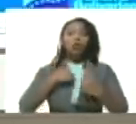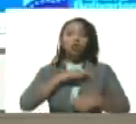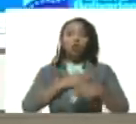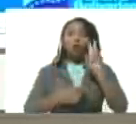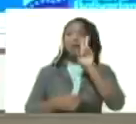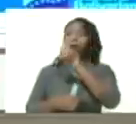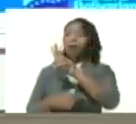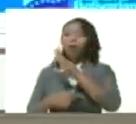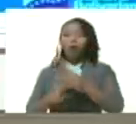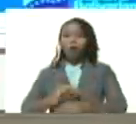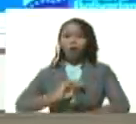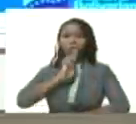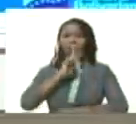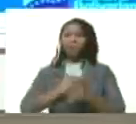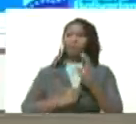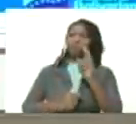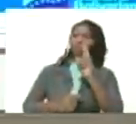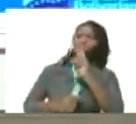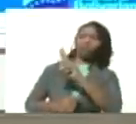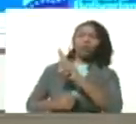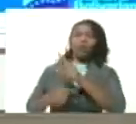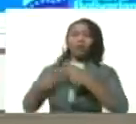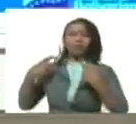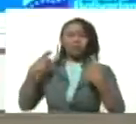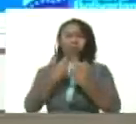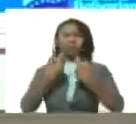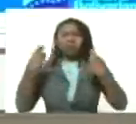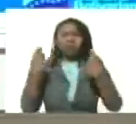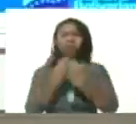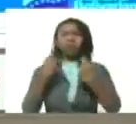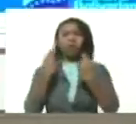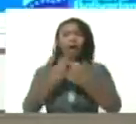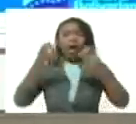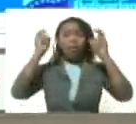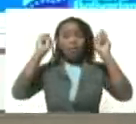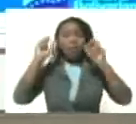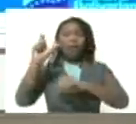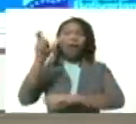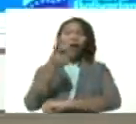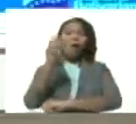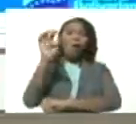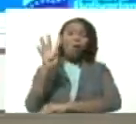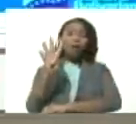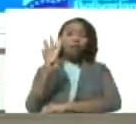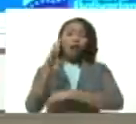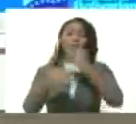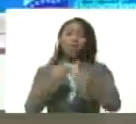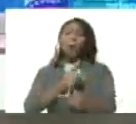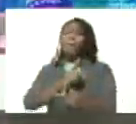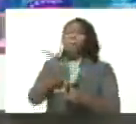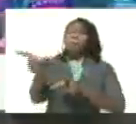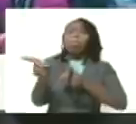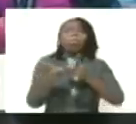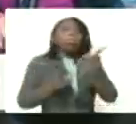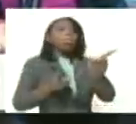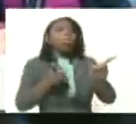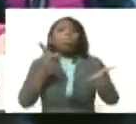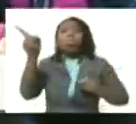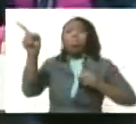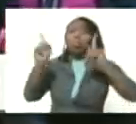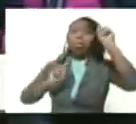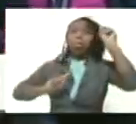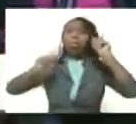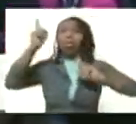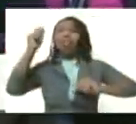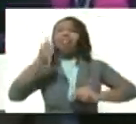también bochornosamente, la pelea entre factores del G4, acusándose los unos contra los otros sobre quién